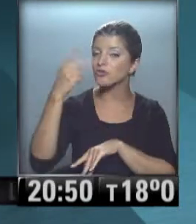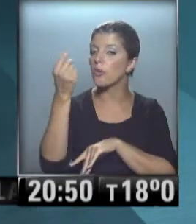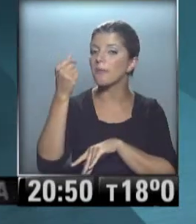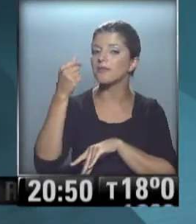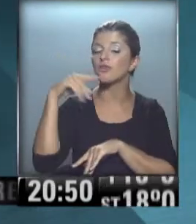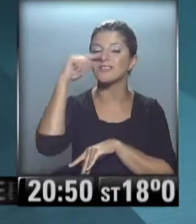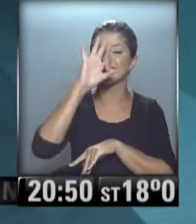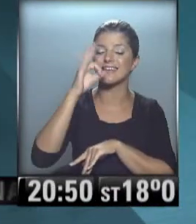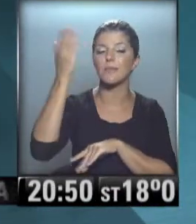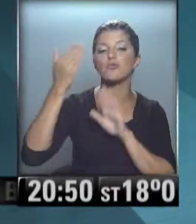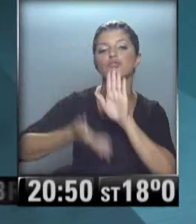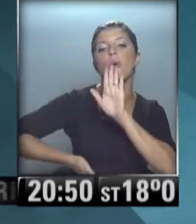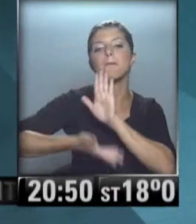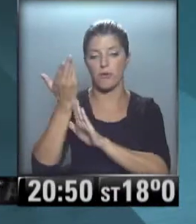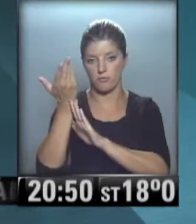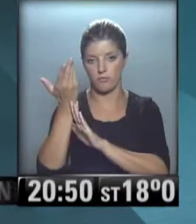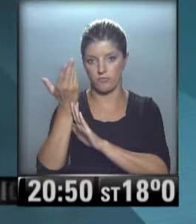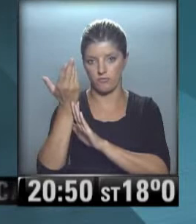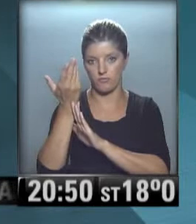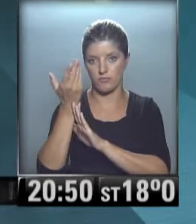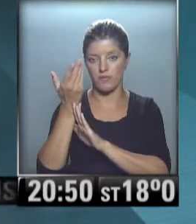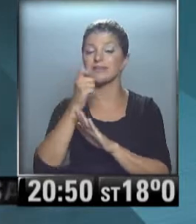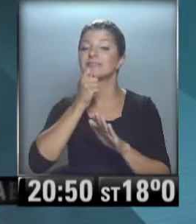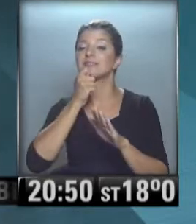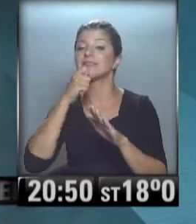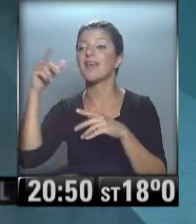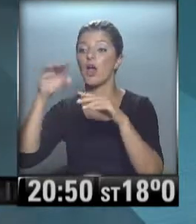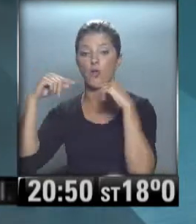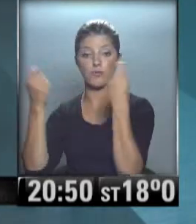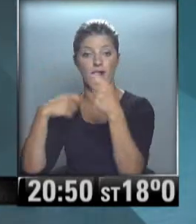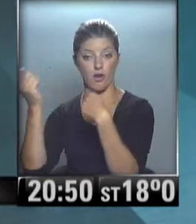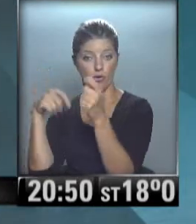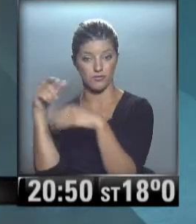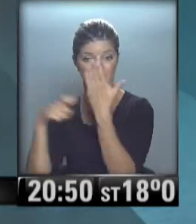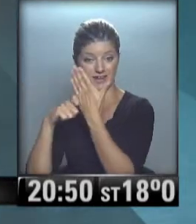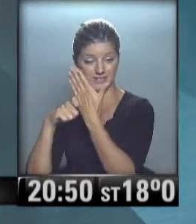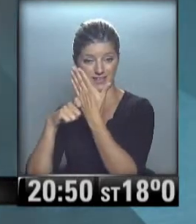de hasta un 70% más caros que en los mostradores de las carnicerías.